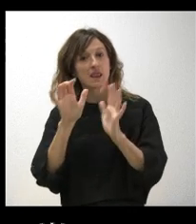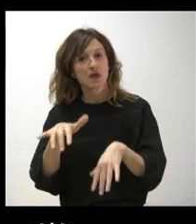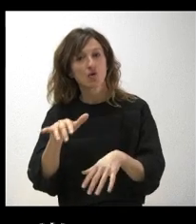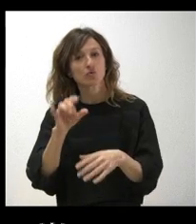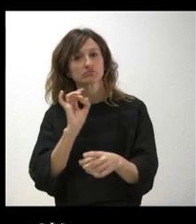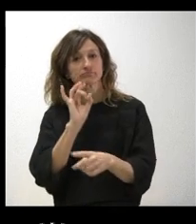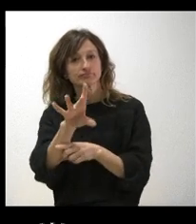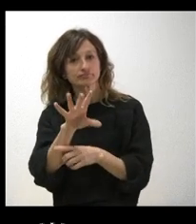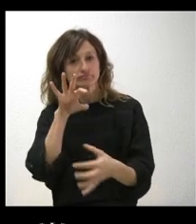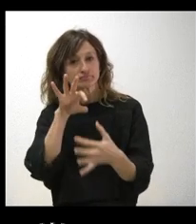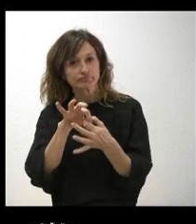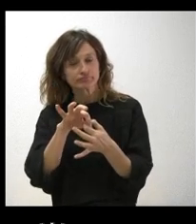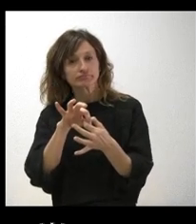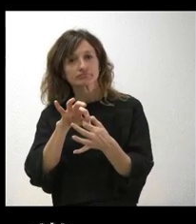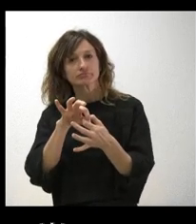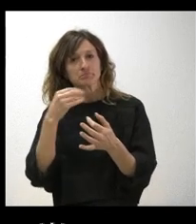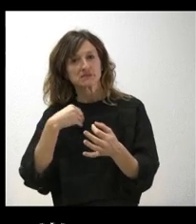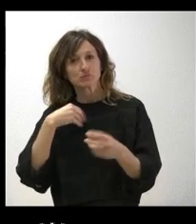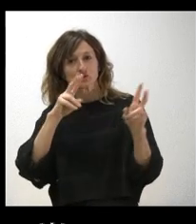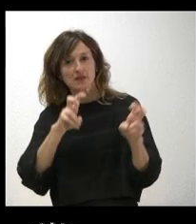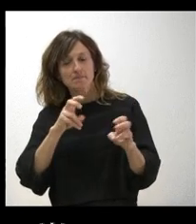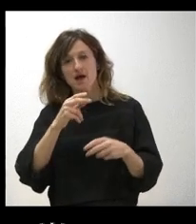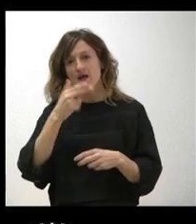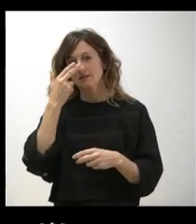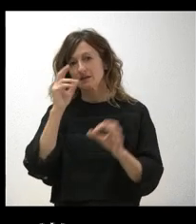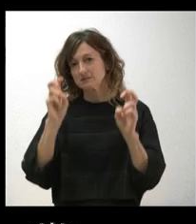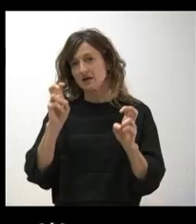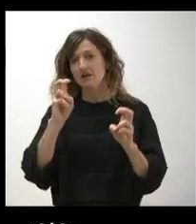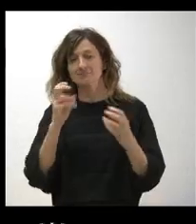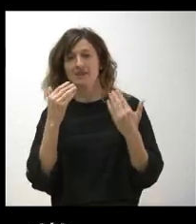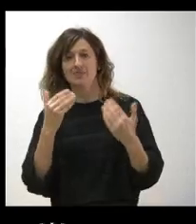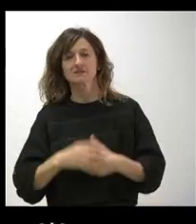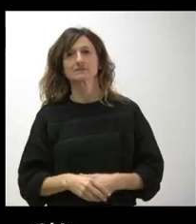escrito en concreto para para esto se ha interesado por esto